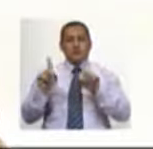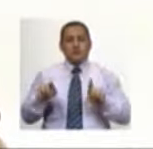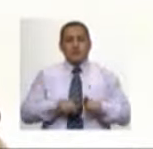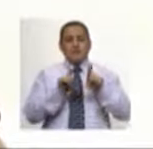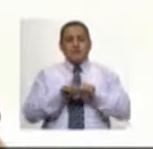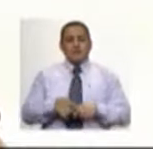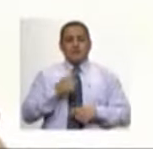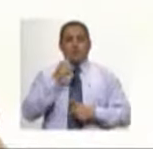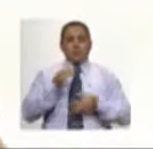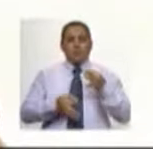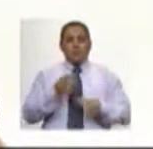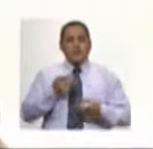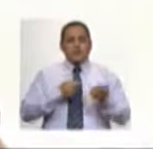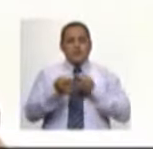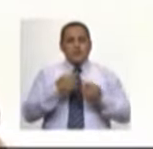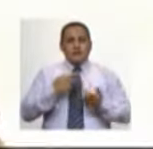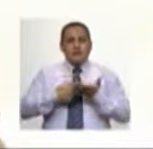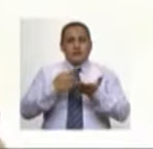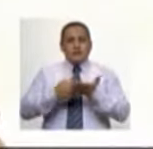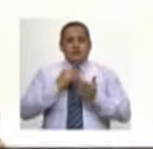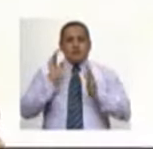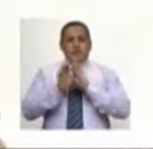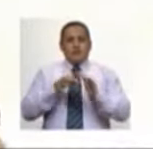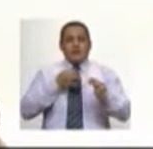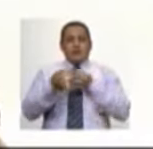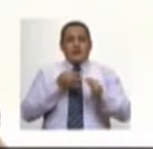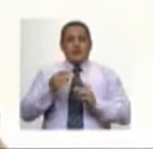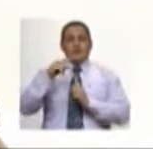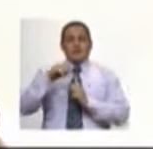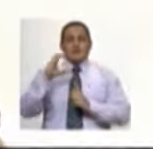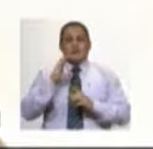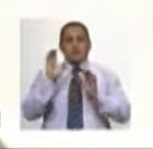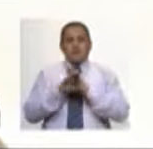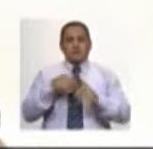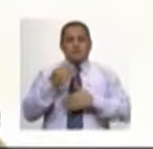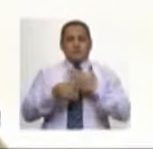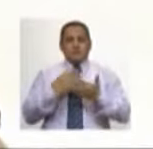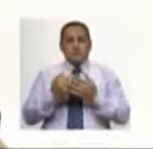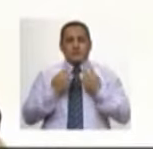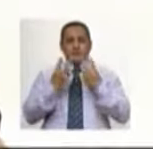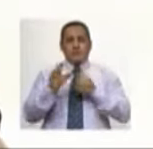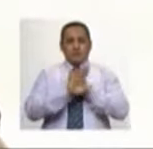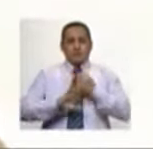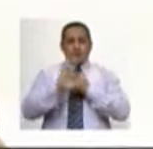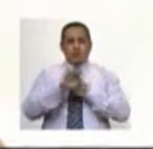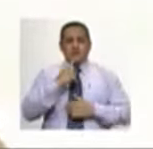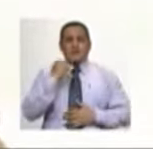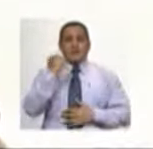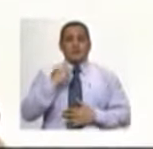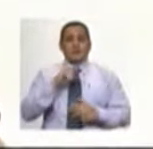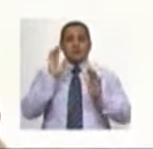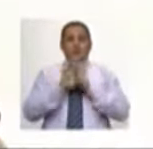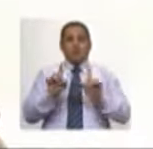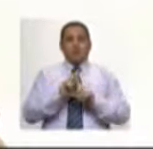tribunales administrativos, se discute permanentemente lo que el Tribunal Constitucional está haciendo, ¿no? En materia de protección de derechos, hoy día es